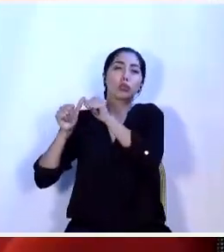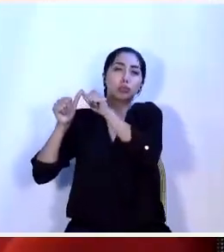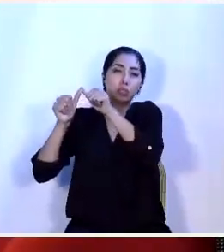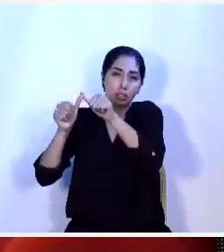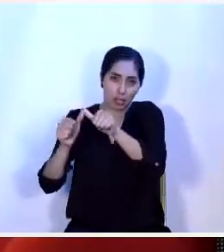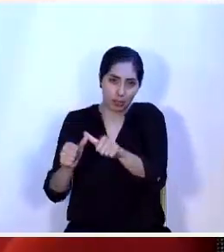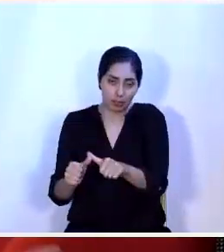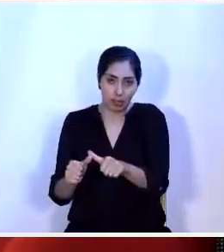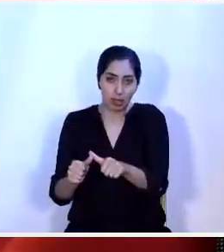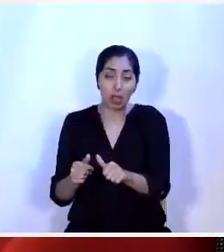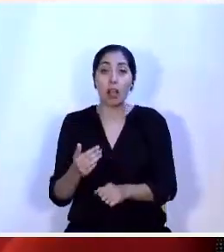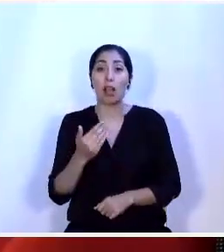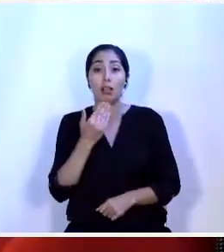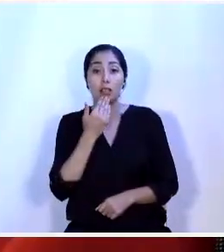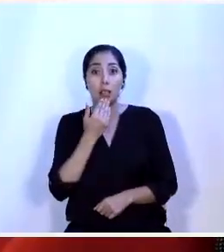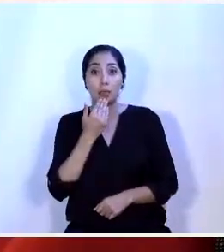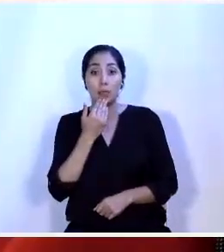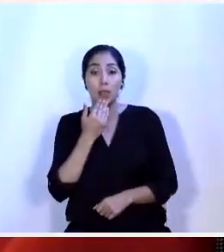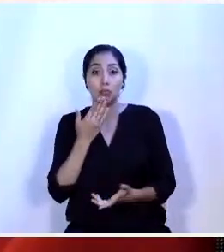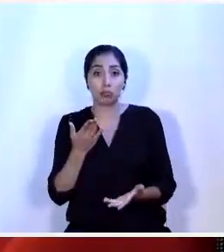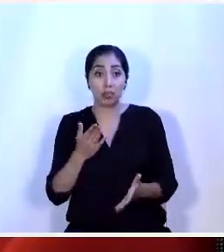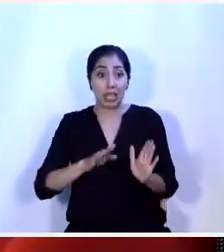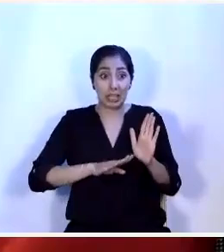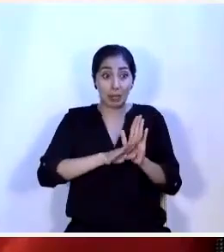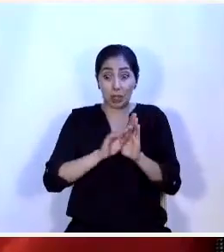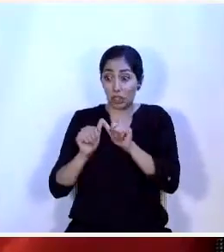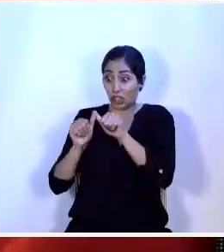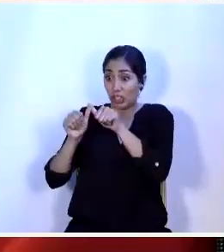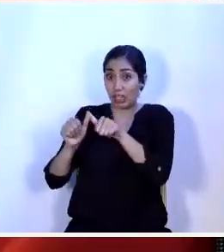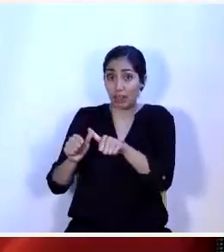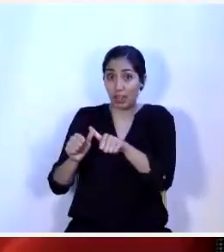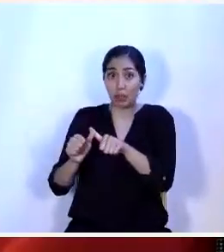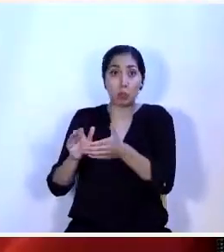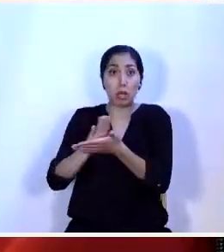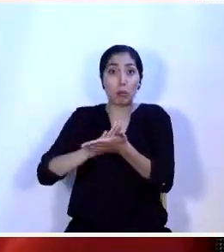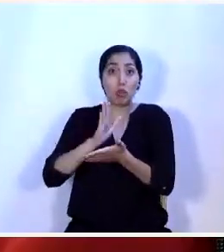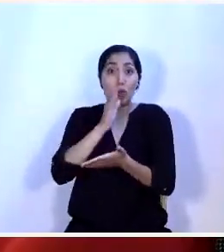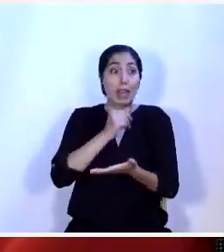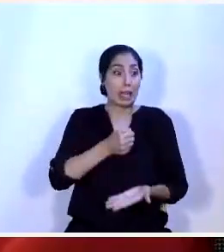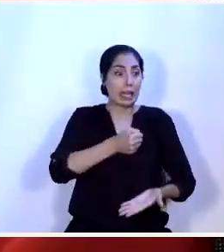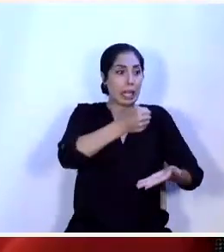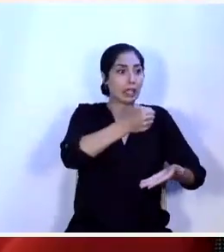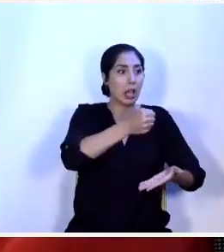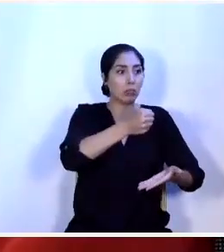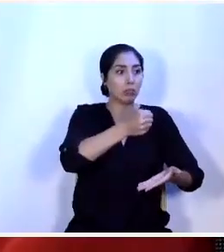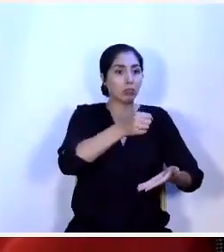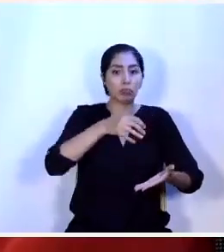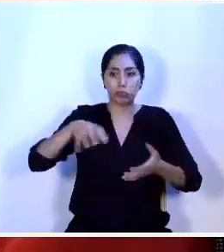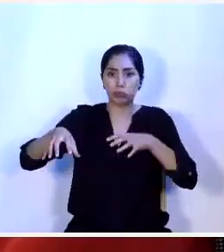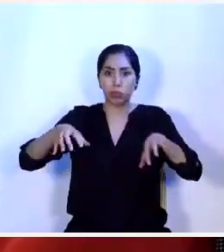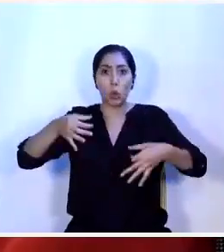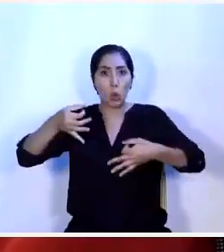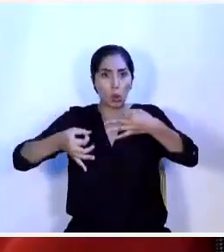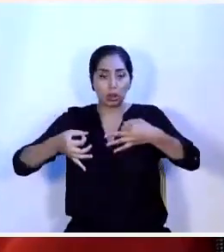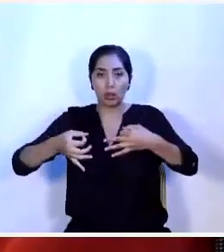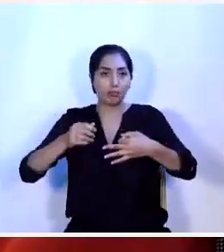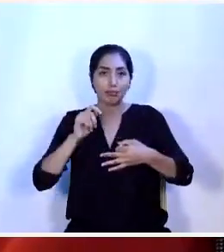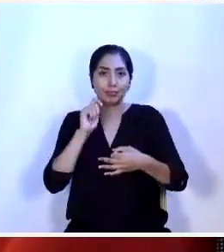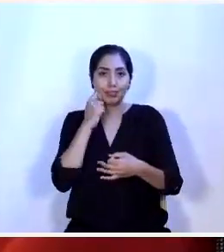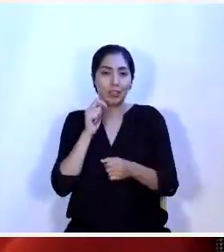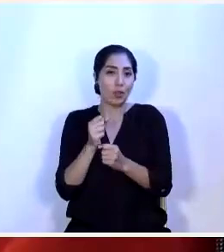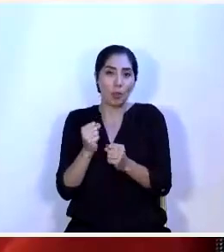vez no puede haber un crecimiento sostenible si es que no hay una justa distribución de la riqueza. El crecimiento y